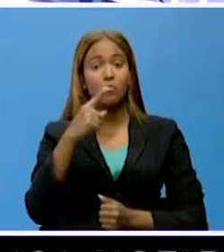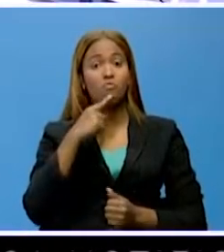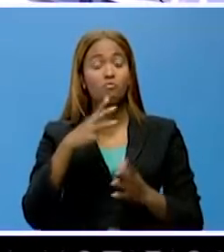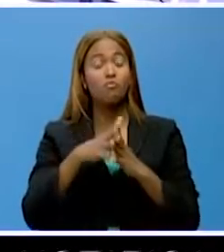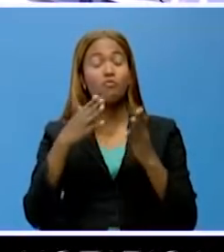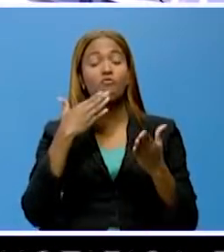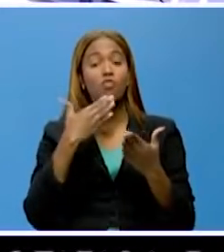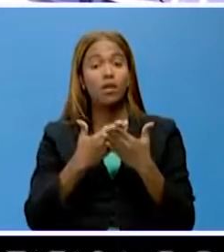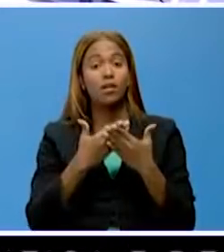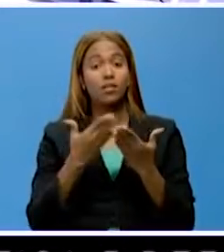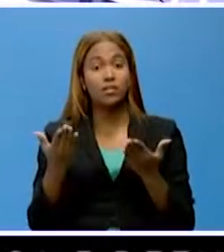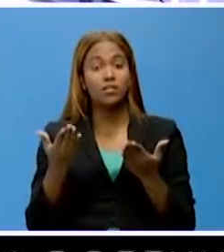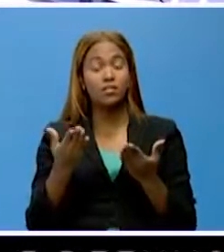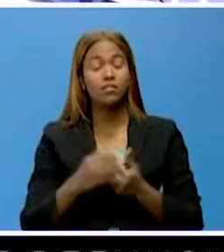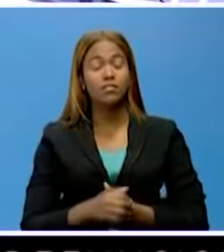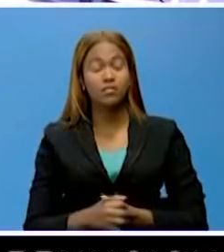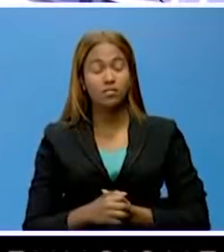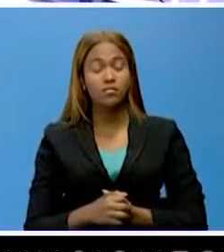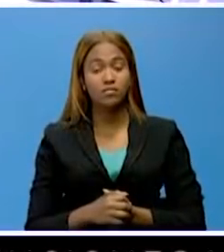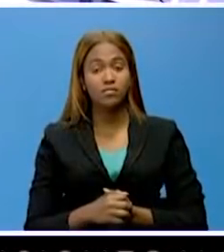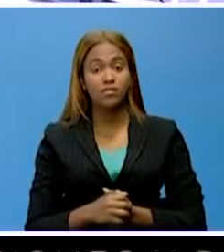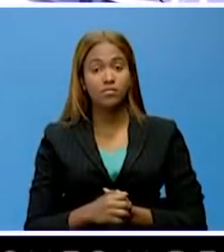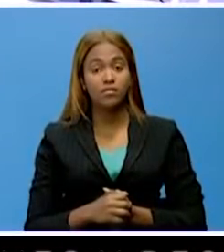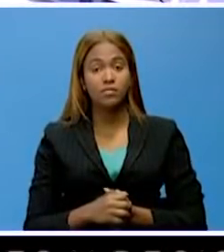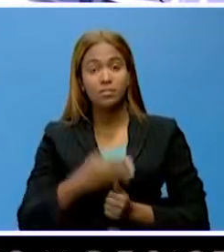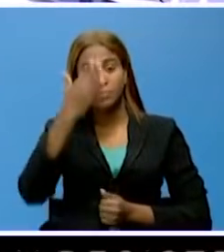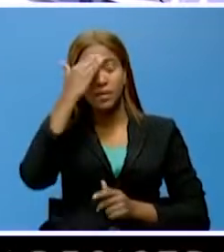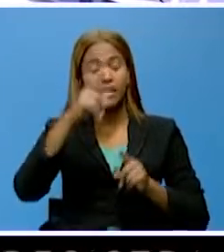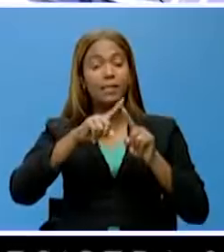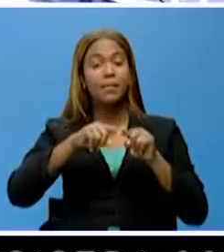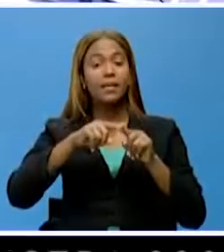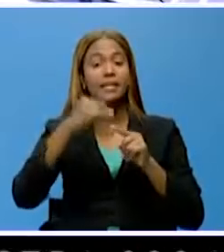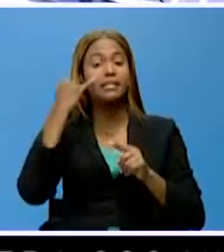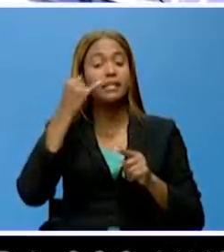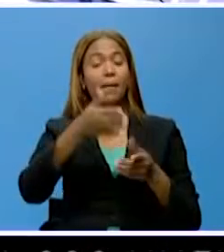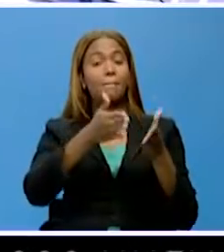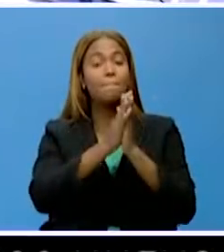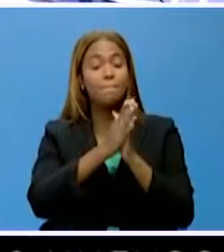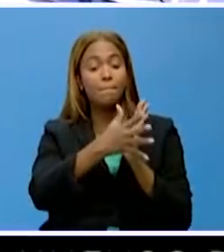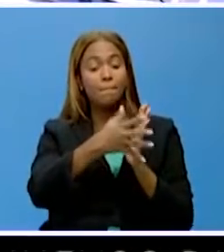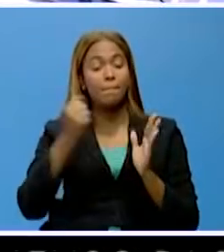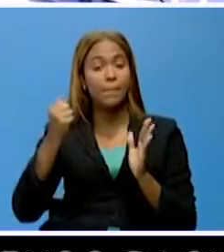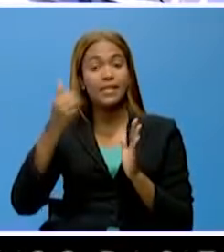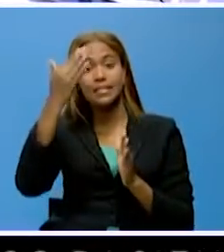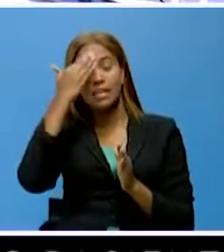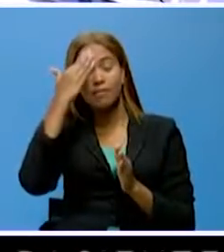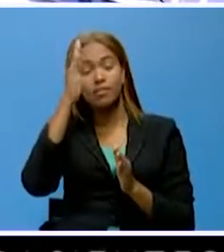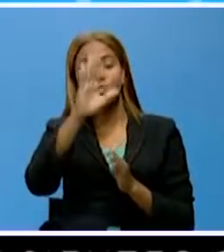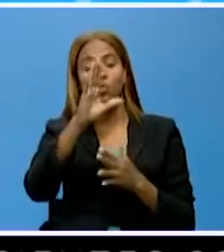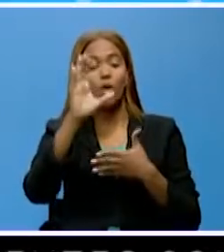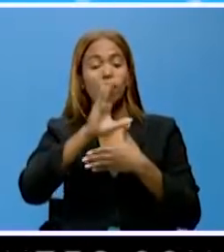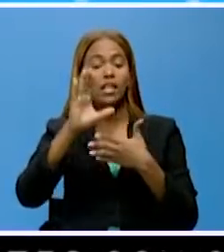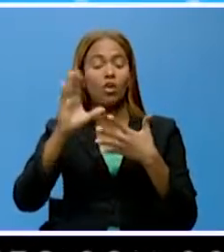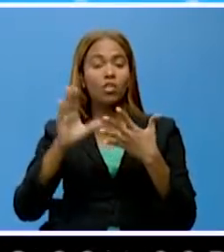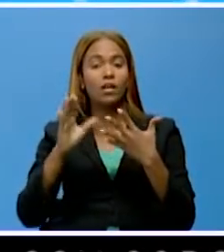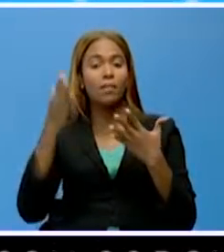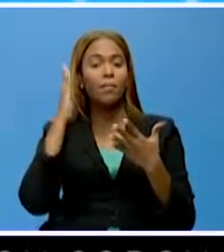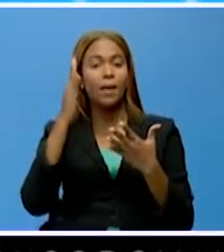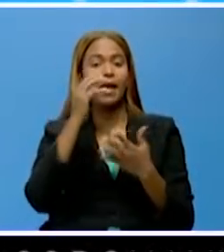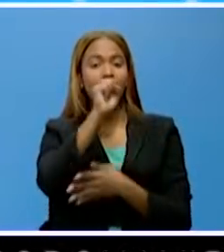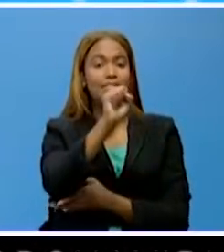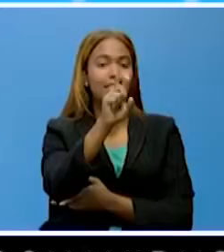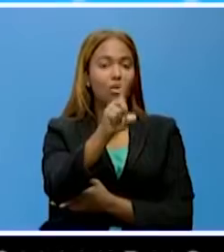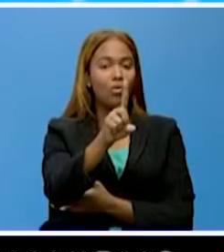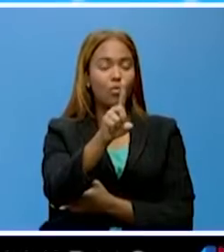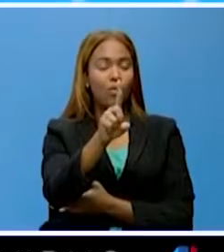todo. Esa es la saber respuesta. Saber quién lo ha pedido. Exacto, porque dependiendo quién te pidió, pues se sabe la categoría, que vas desde la